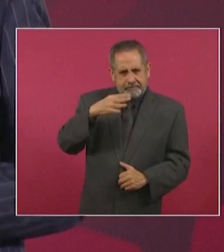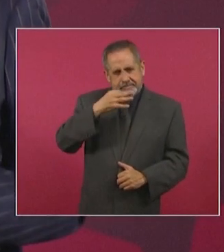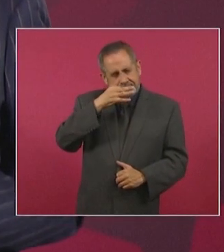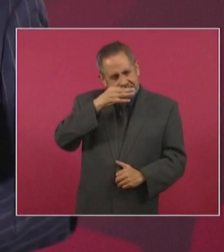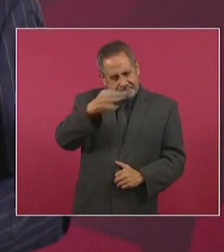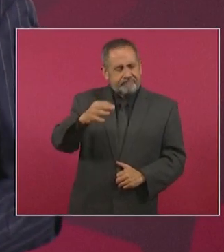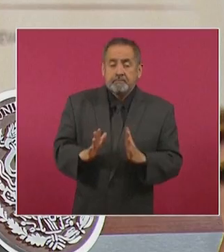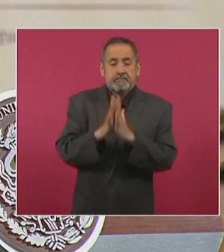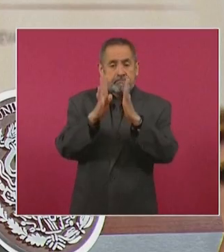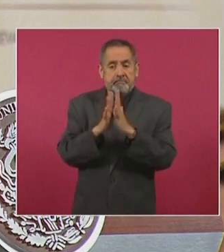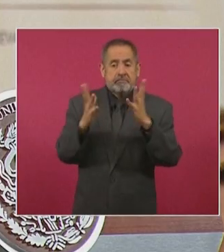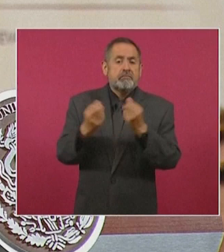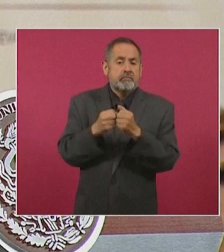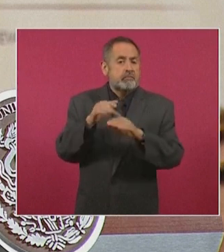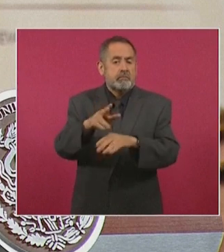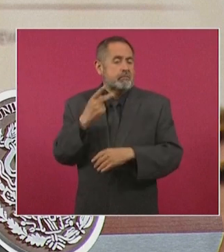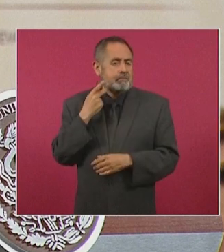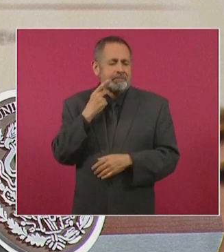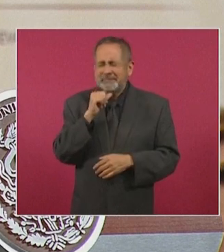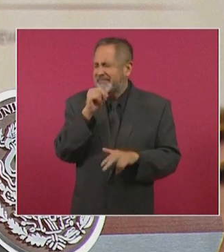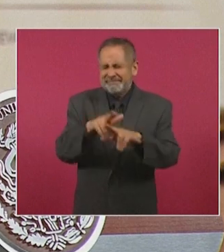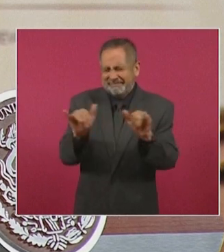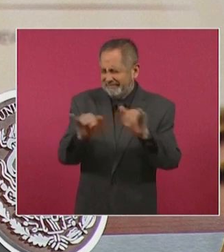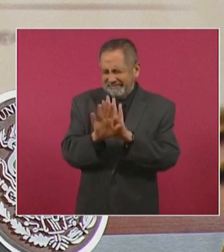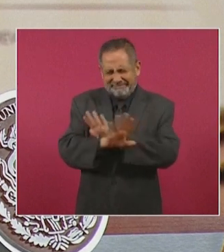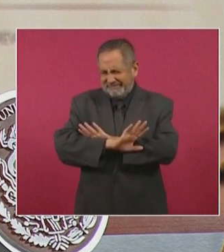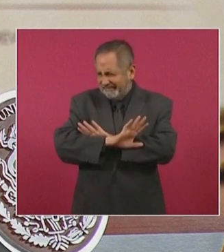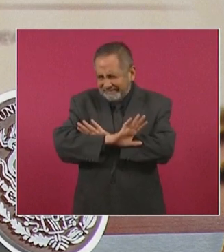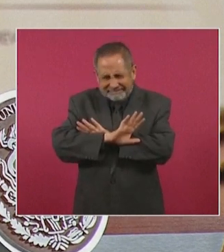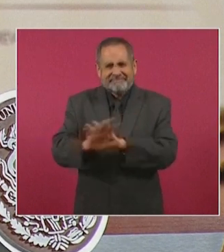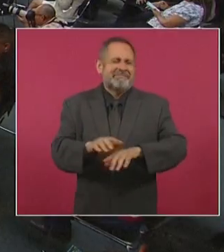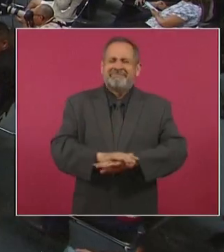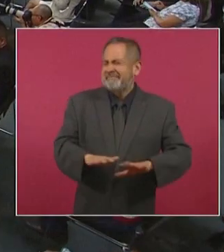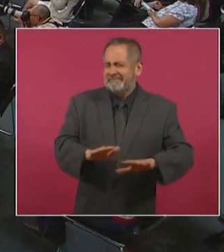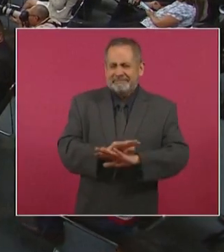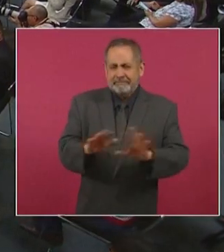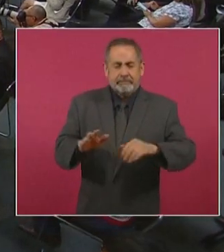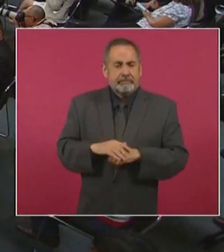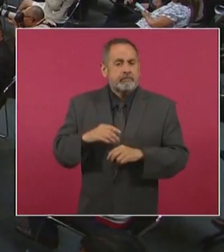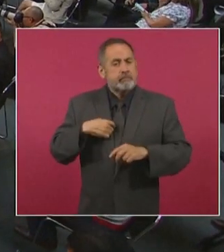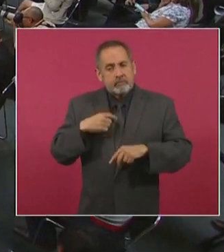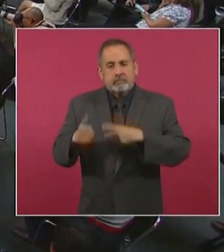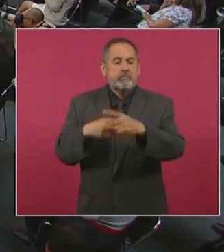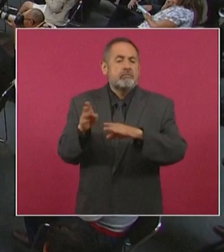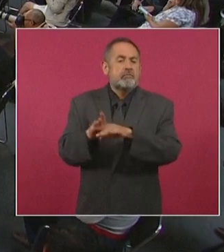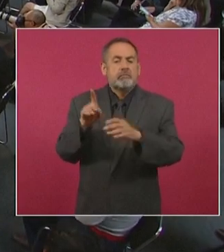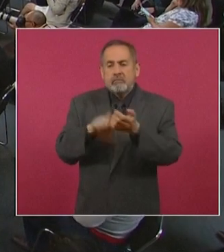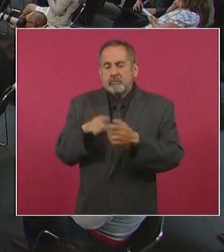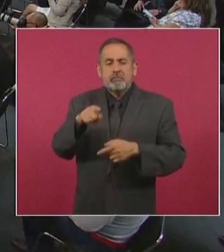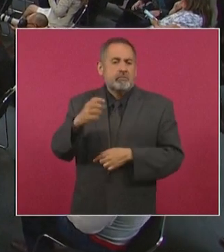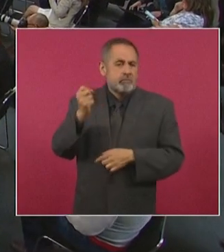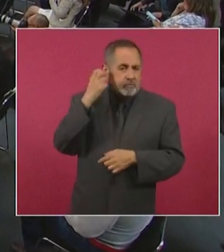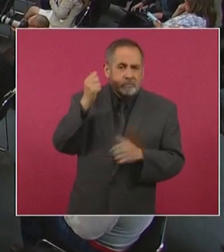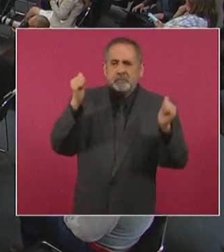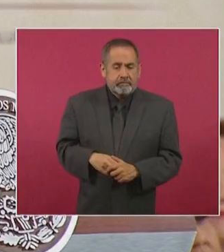de la alianza del Pacífico al gobierno de Perú El mandatario sostiene que México no reconoce a la presidenta Dina boluarte